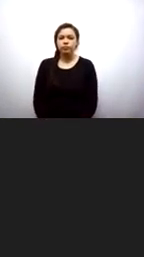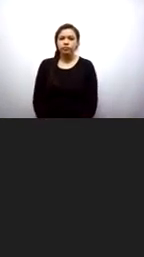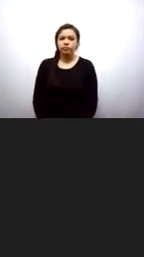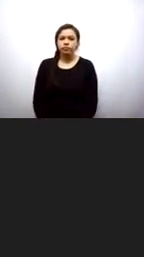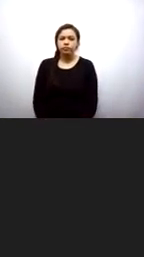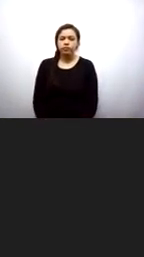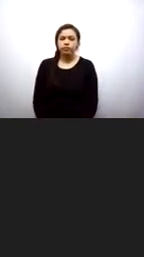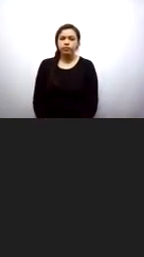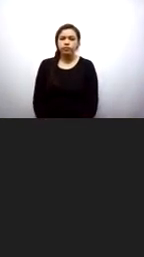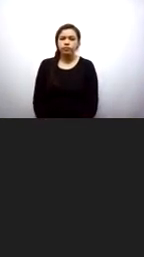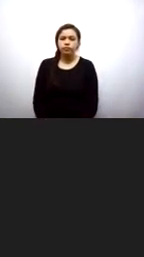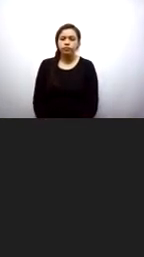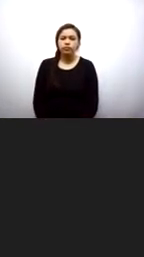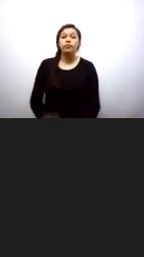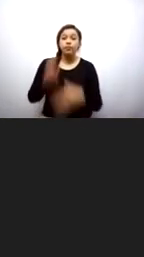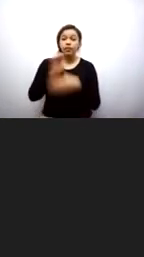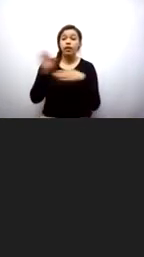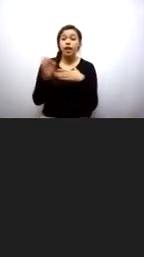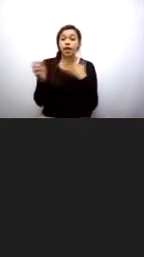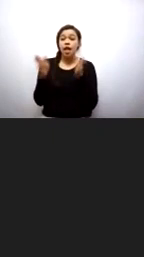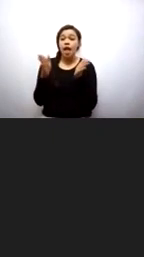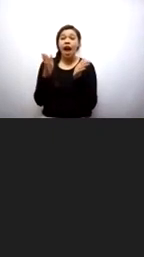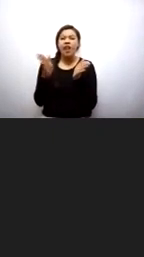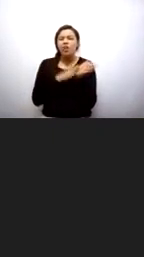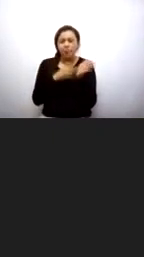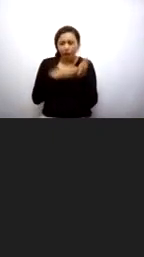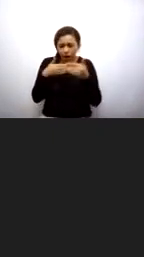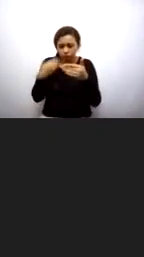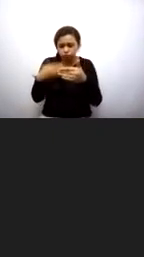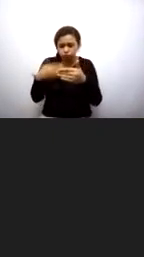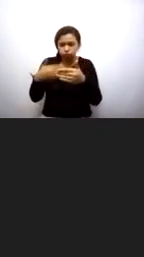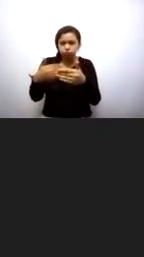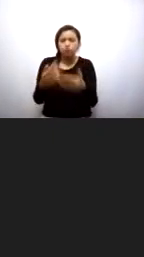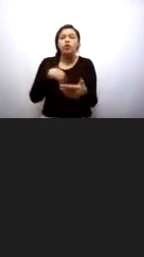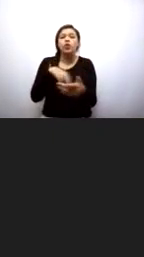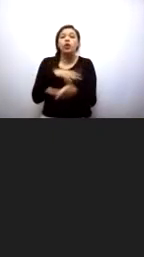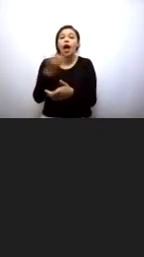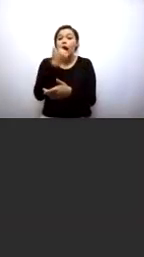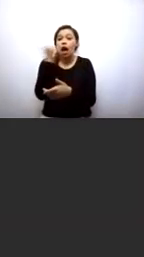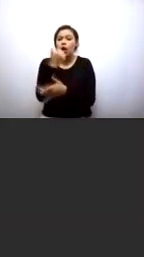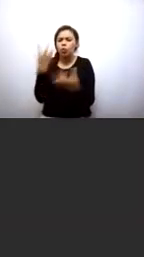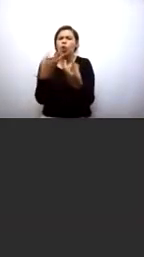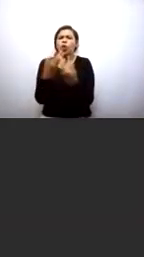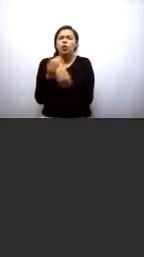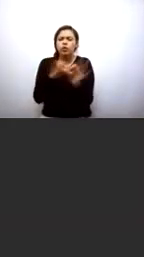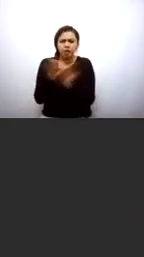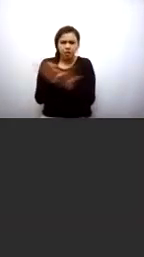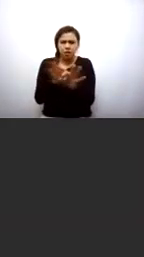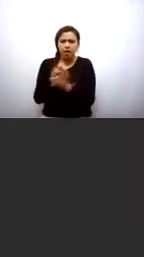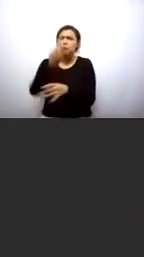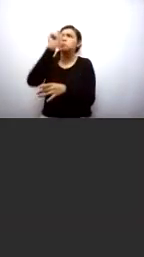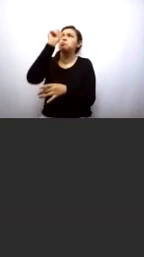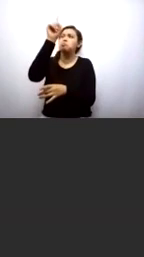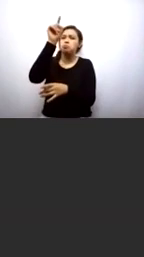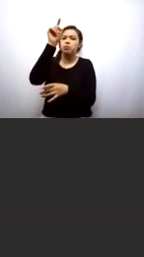Okay. Entonces, en archivos es donde nosotros podemos ya empezar a colaborar con nuestros alumnos. Damos clic en la ventana y